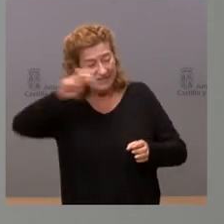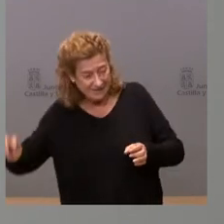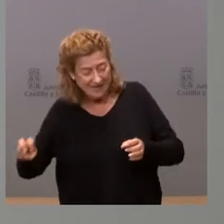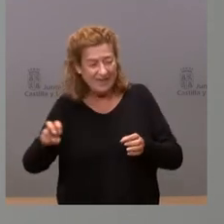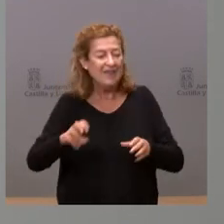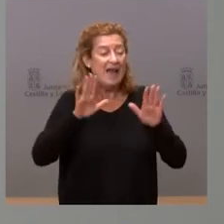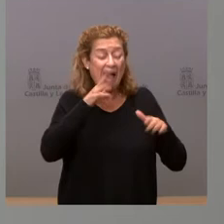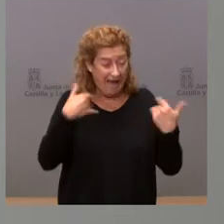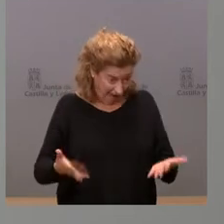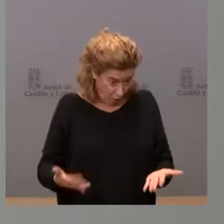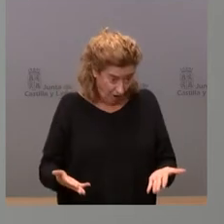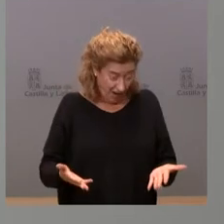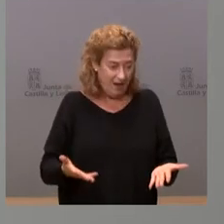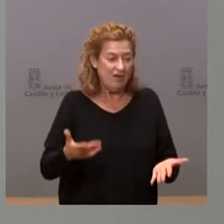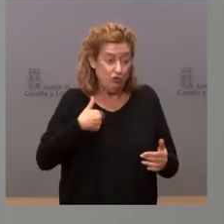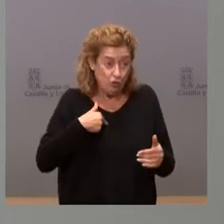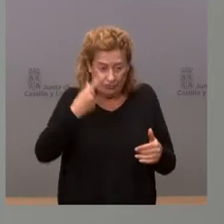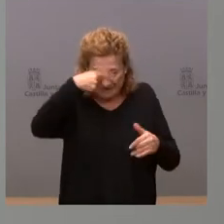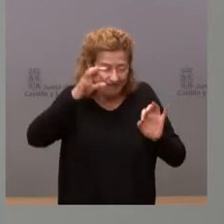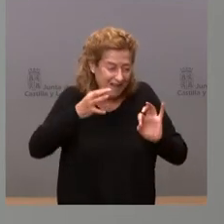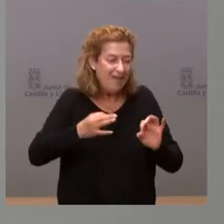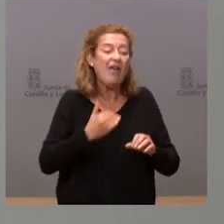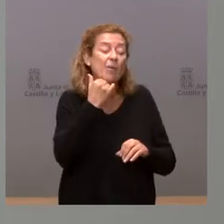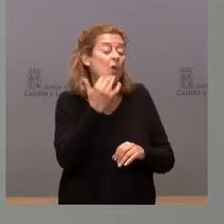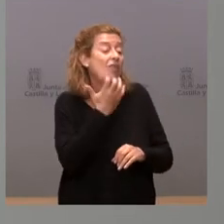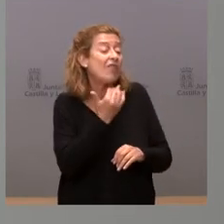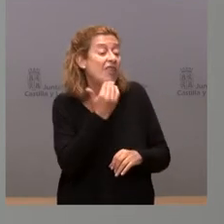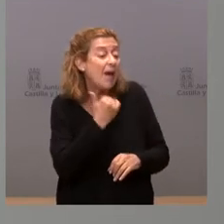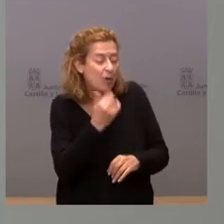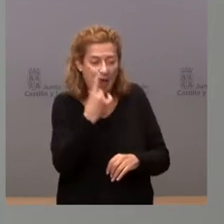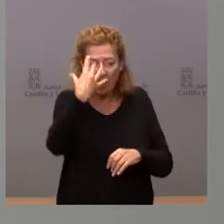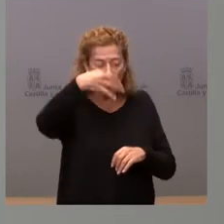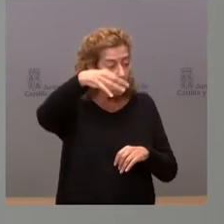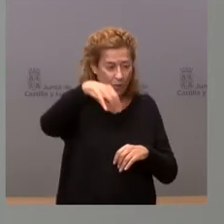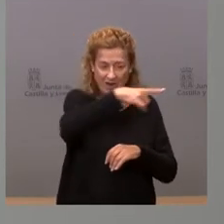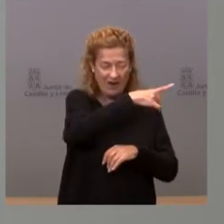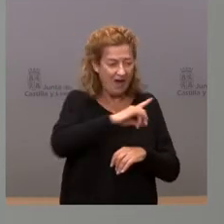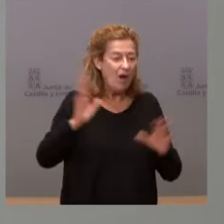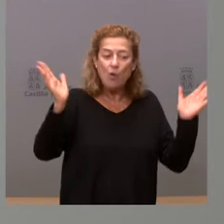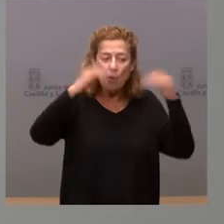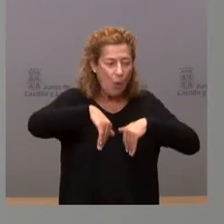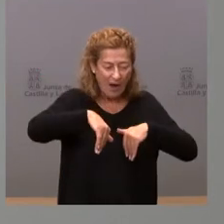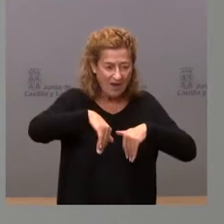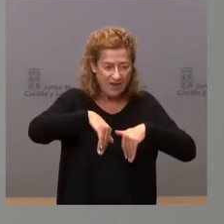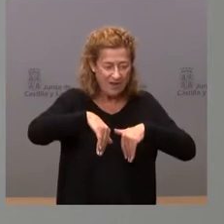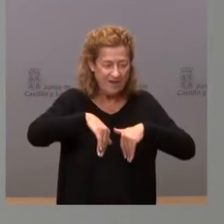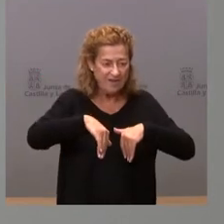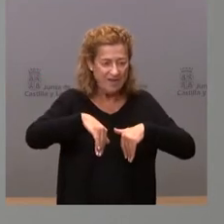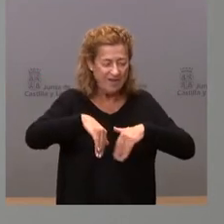en este momento lo que a mí me consta es que en zamora es la única provincia en la cual no hay este